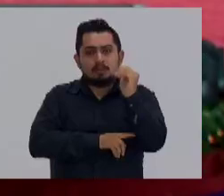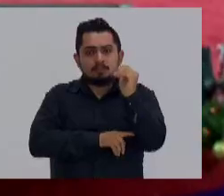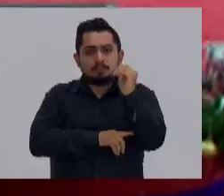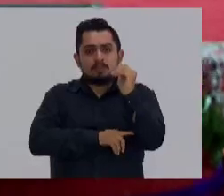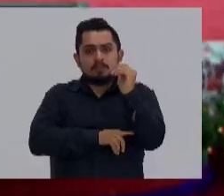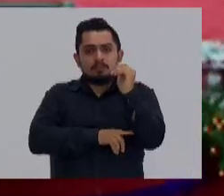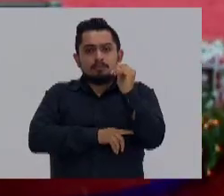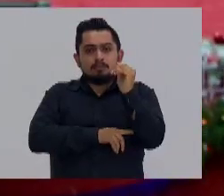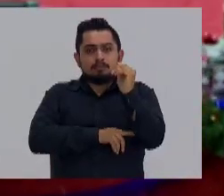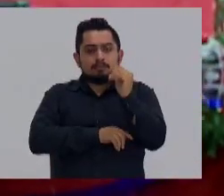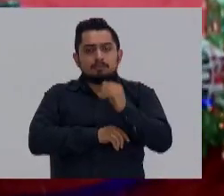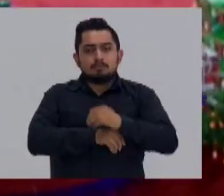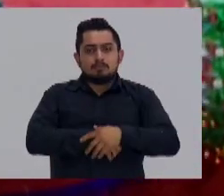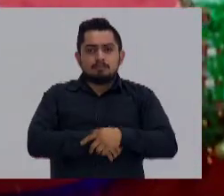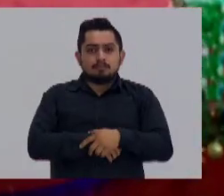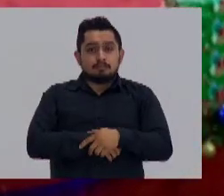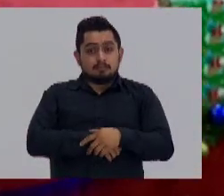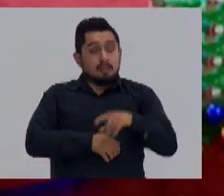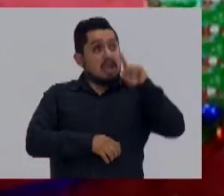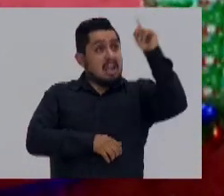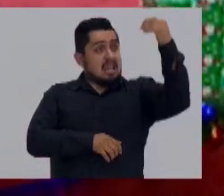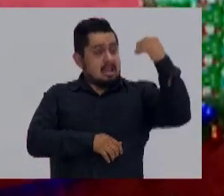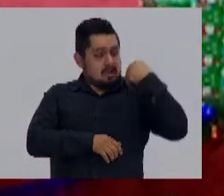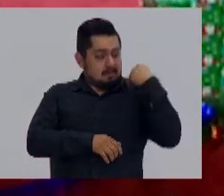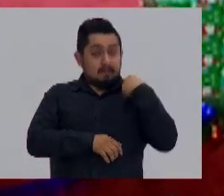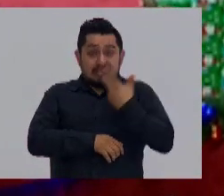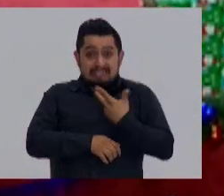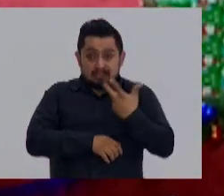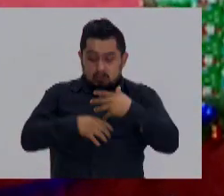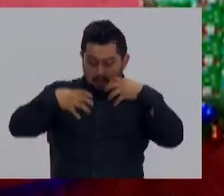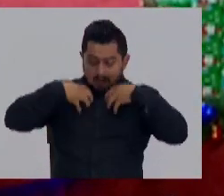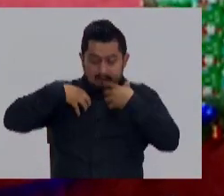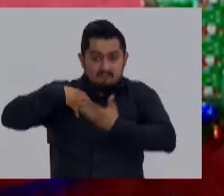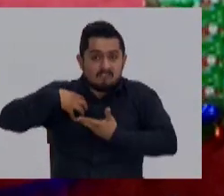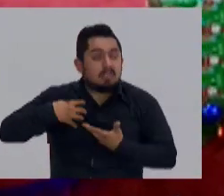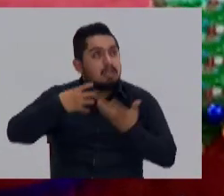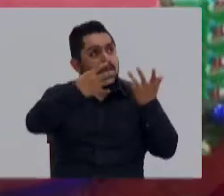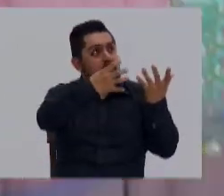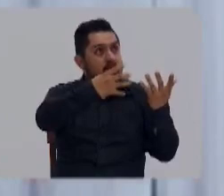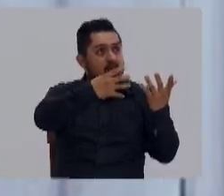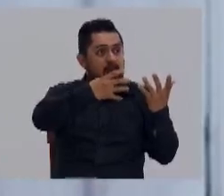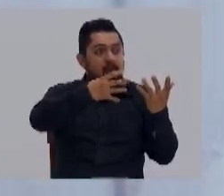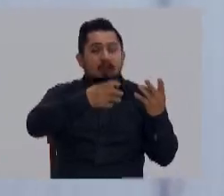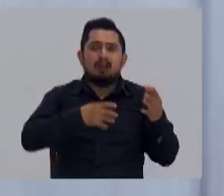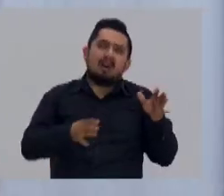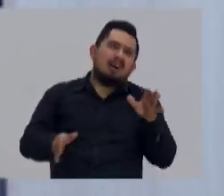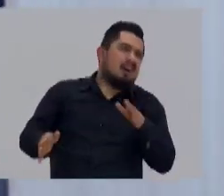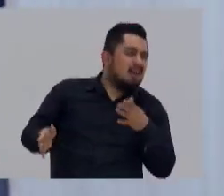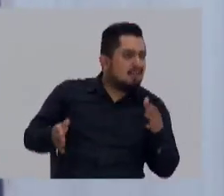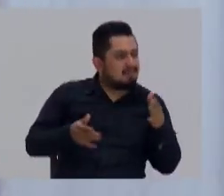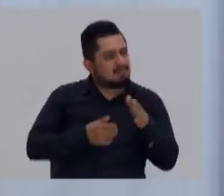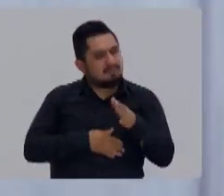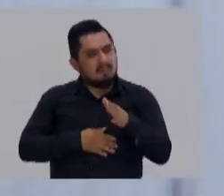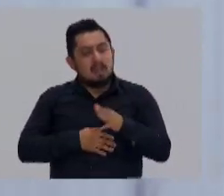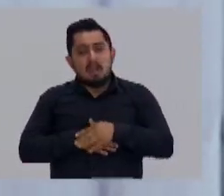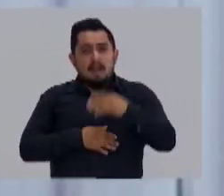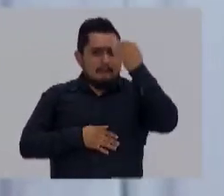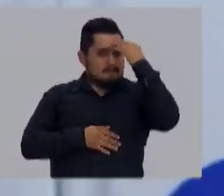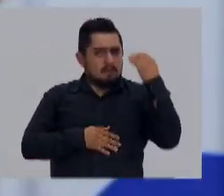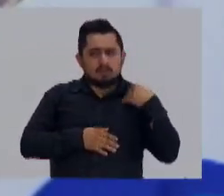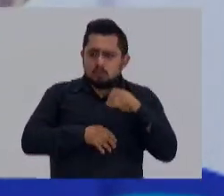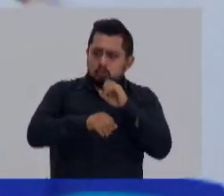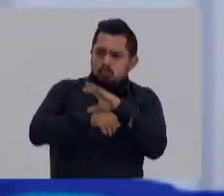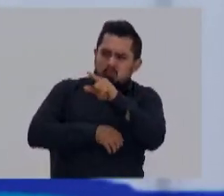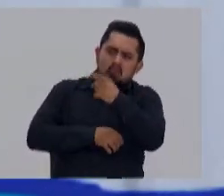corazón. Pero Dios quiere que le entreguemos nuestra vida. Y tú que dices: mire, le dice la diaconisa, y si